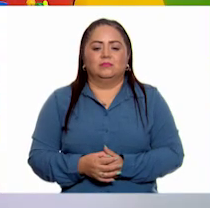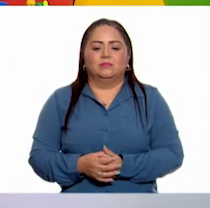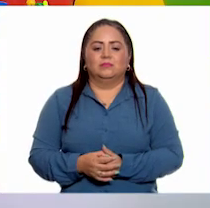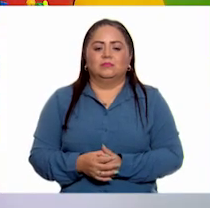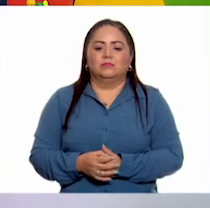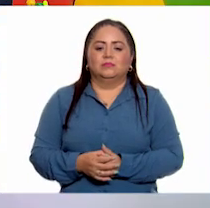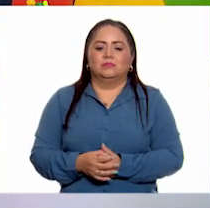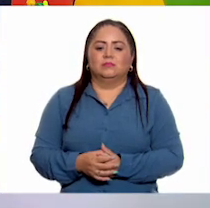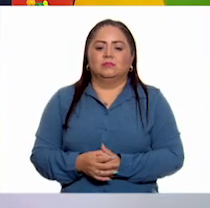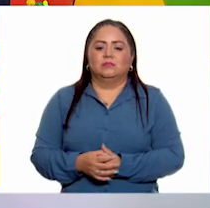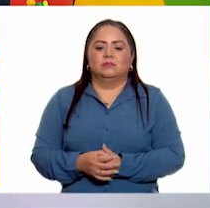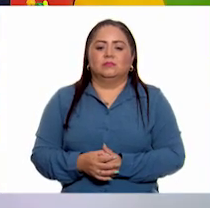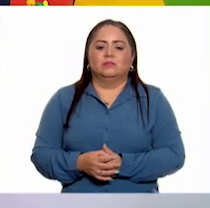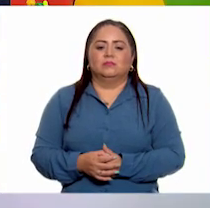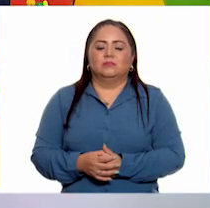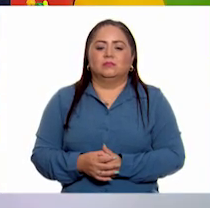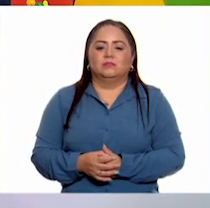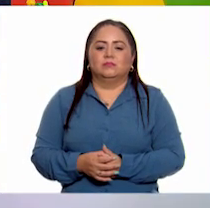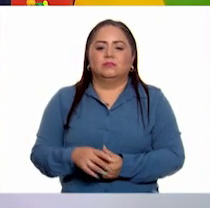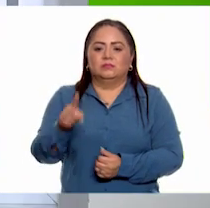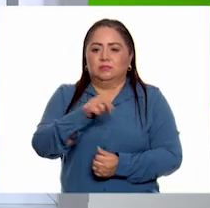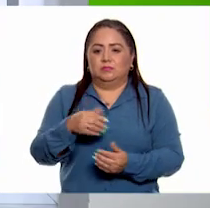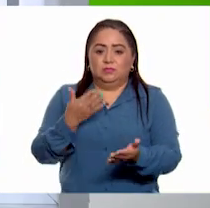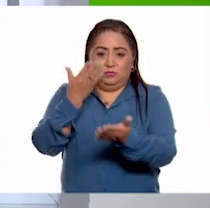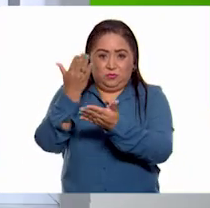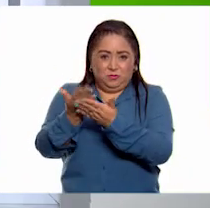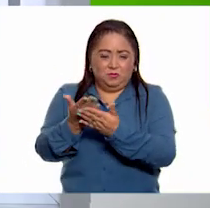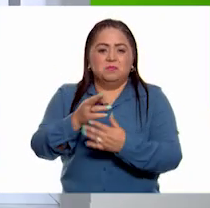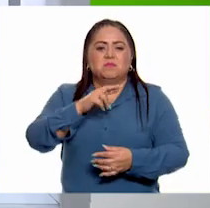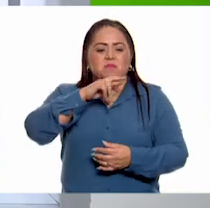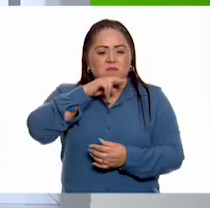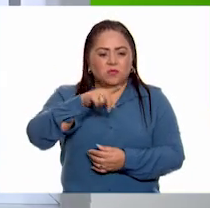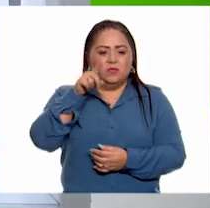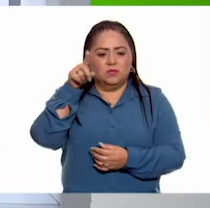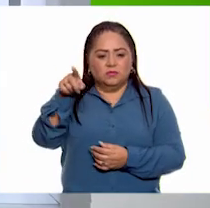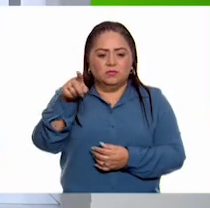Tranquilizarse. Y le proponemos que